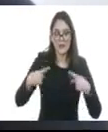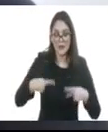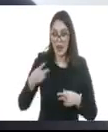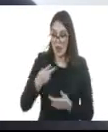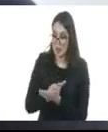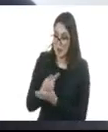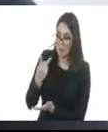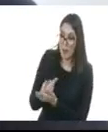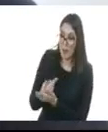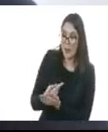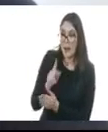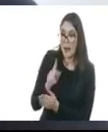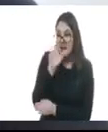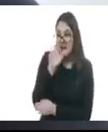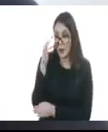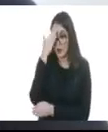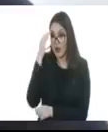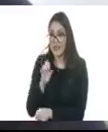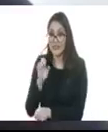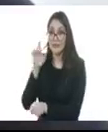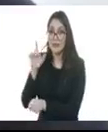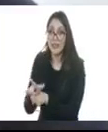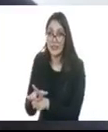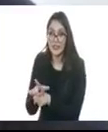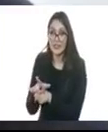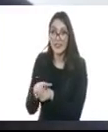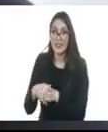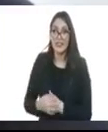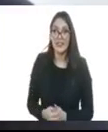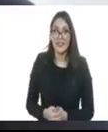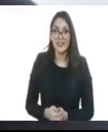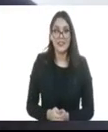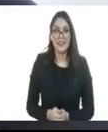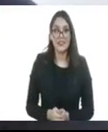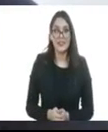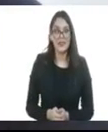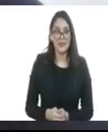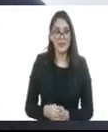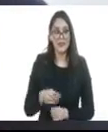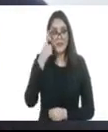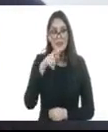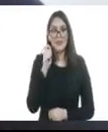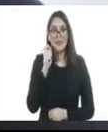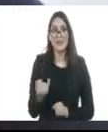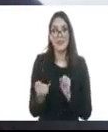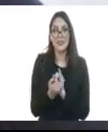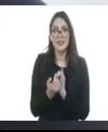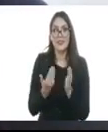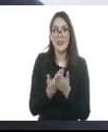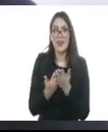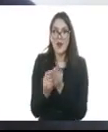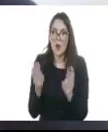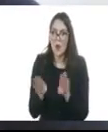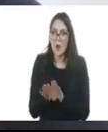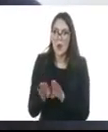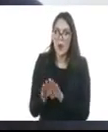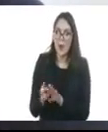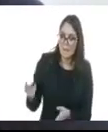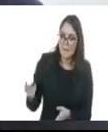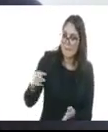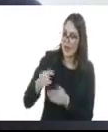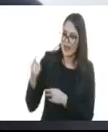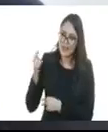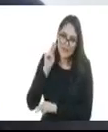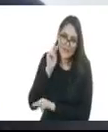consideramos indispensable generar estos espacios de conversación para posicionar estos temas en